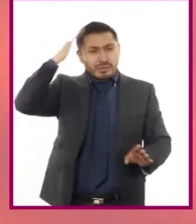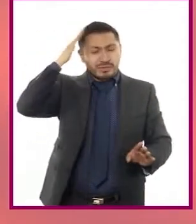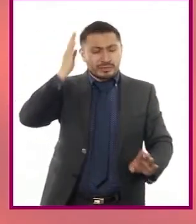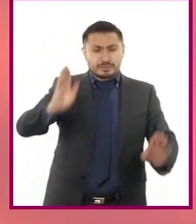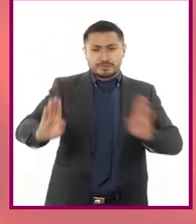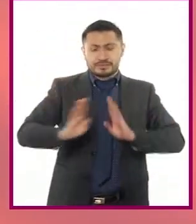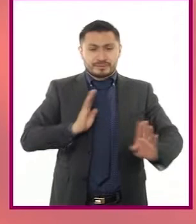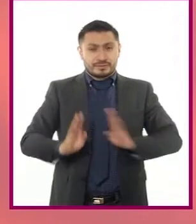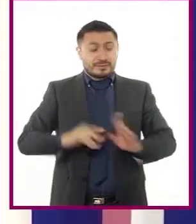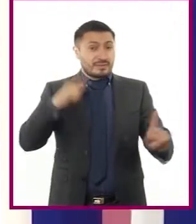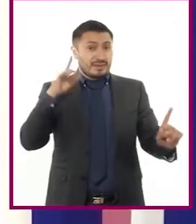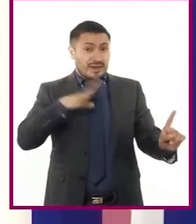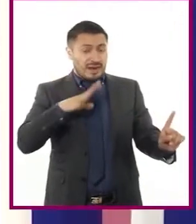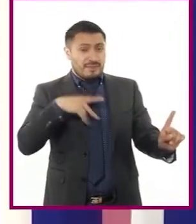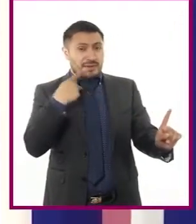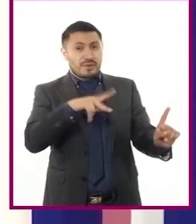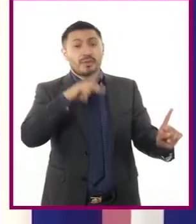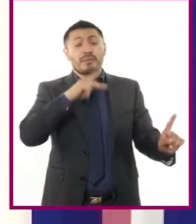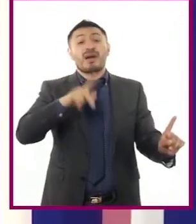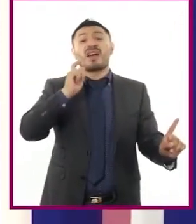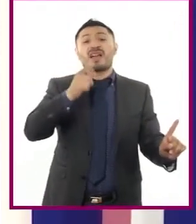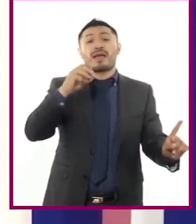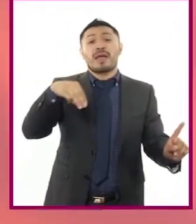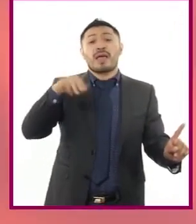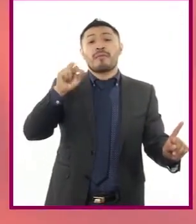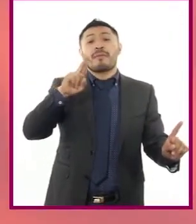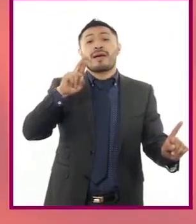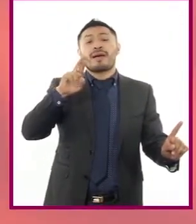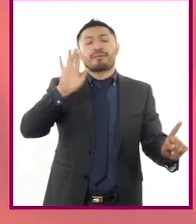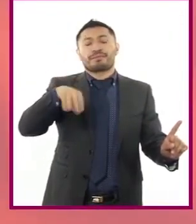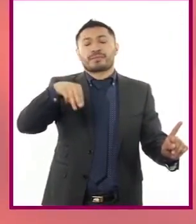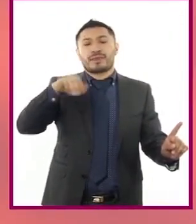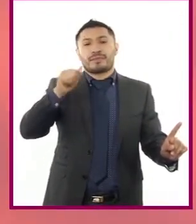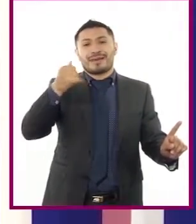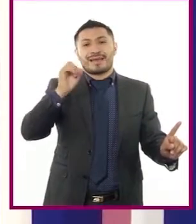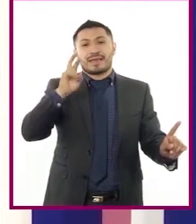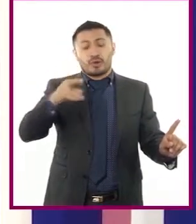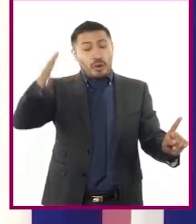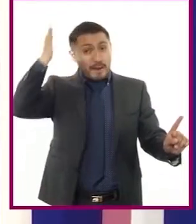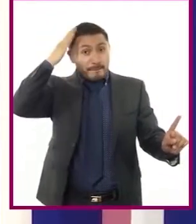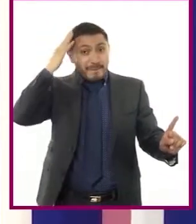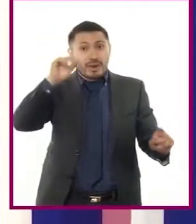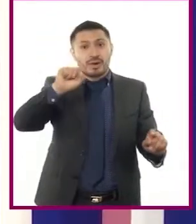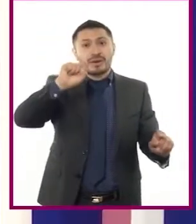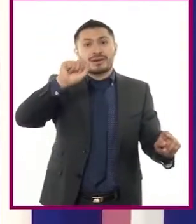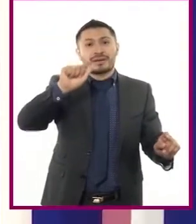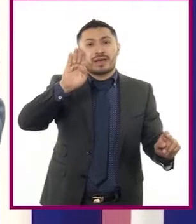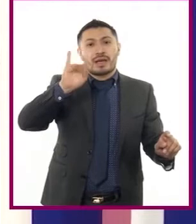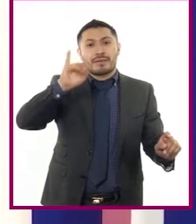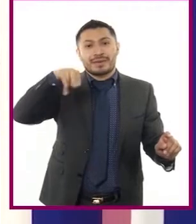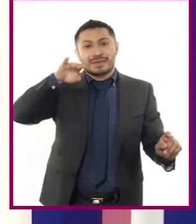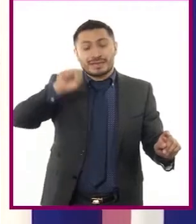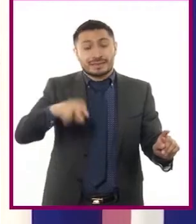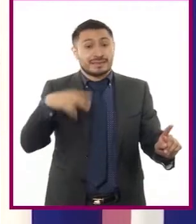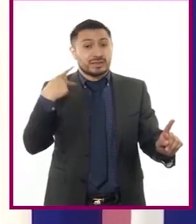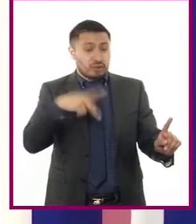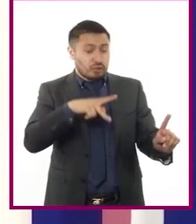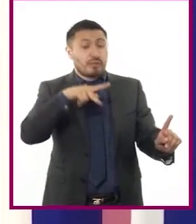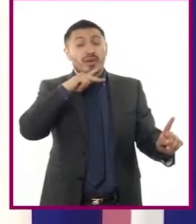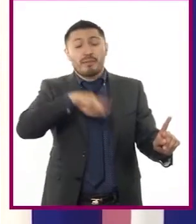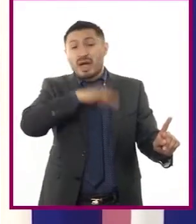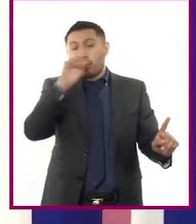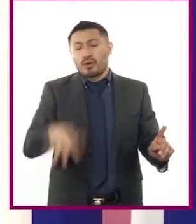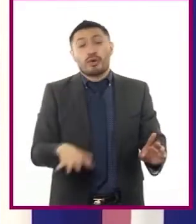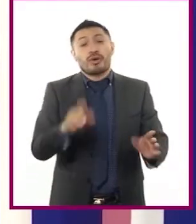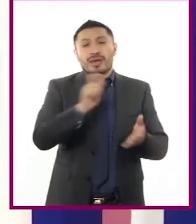aquel ostentaba, mayor, el mayor Sabines. Es por eso que cuando murió su padre escribió el poema